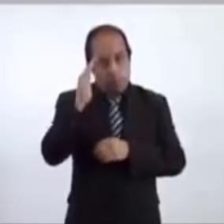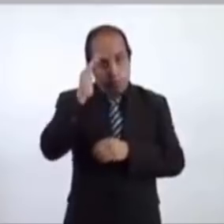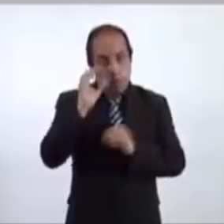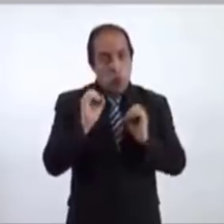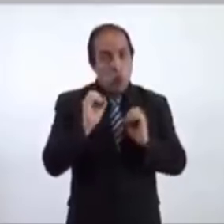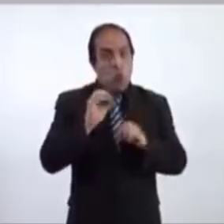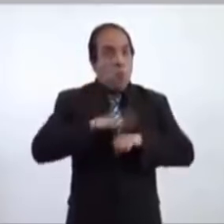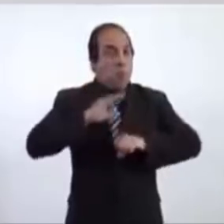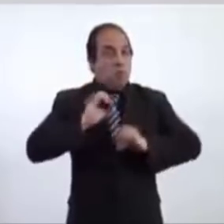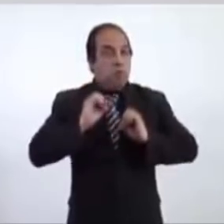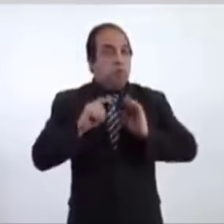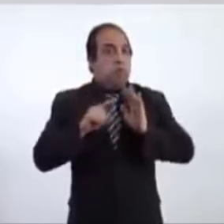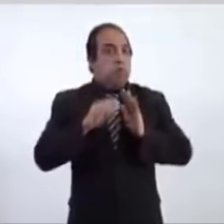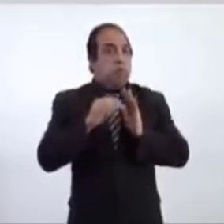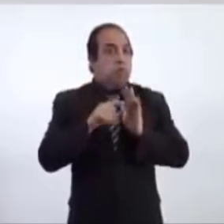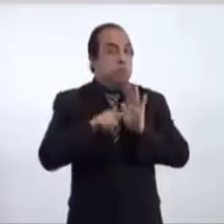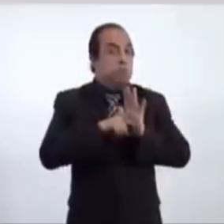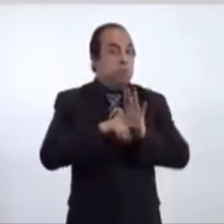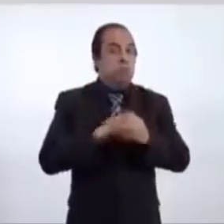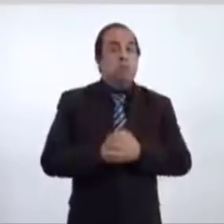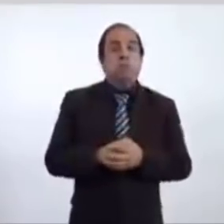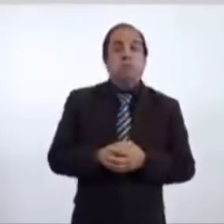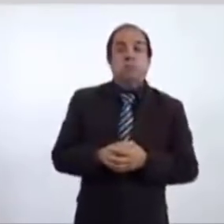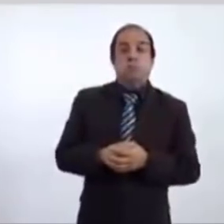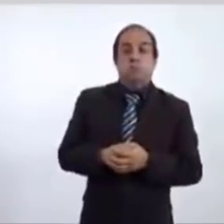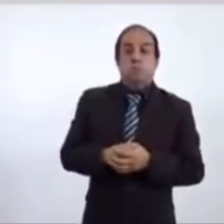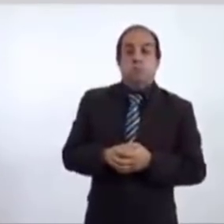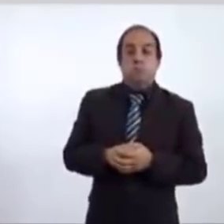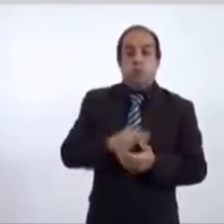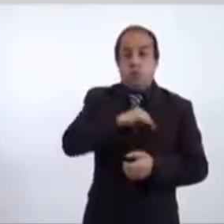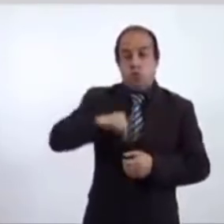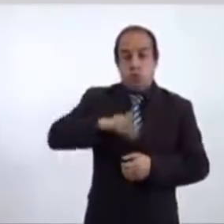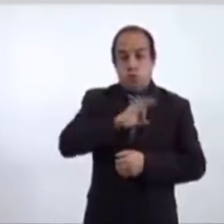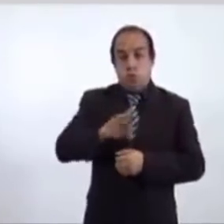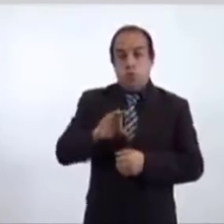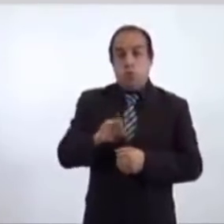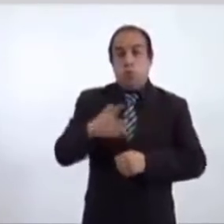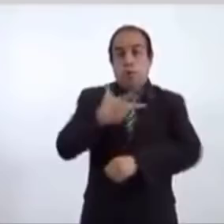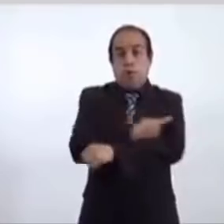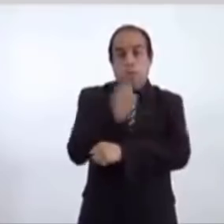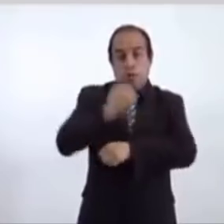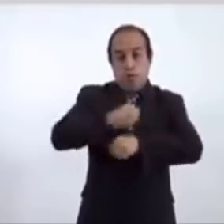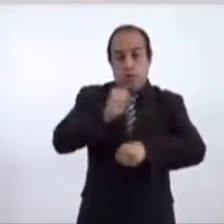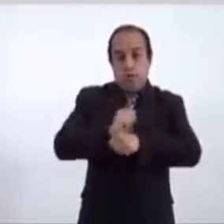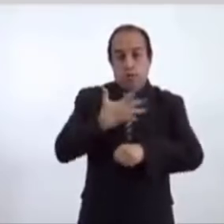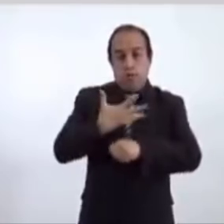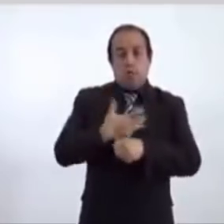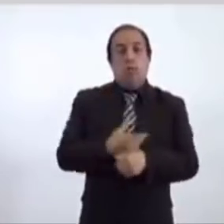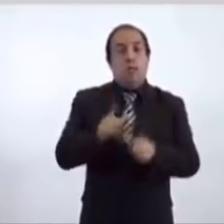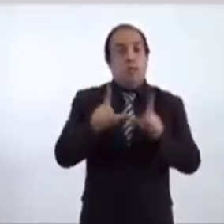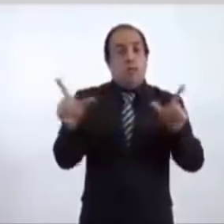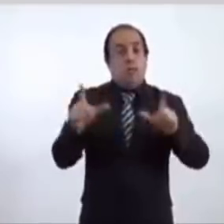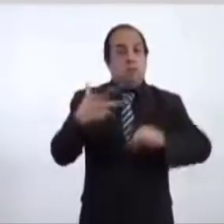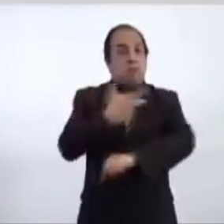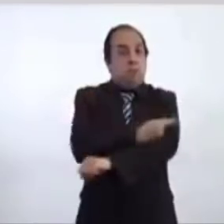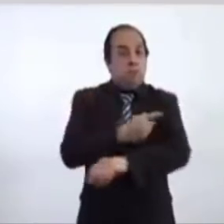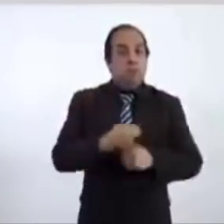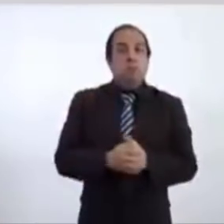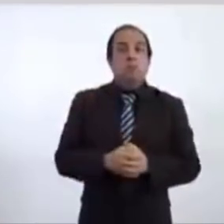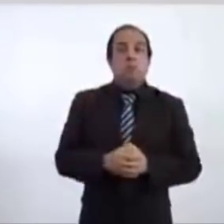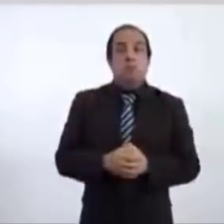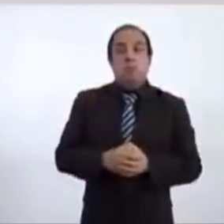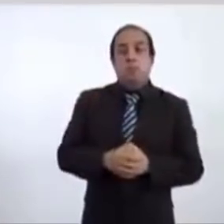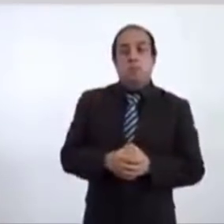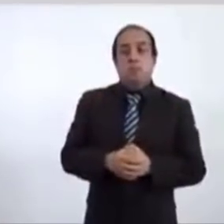o hay más o menos? No, nosotros estamos en condiciones de vacunar en 1 semana, si están las vacunas disponibles.